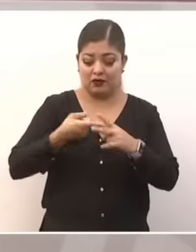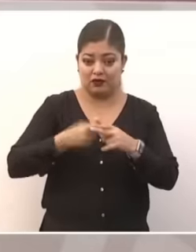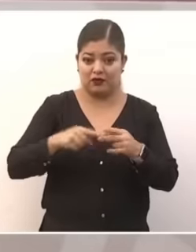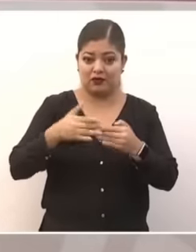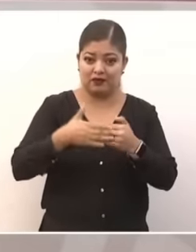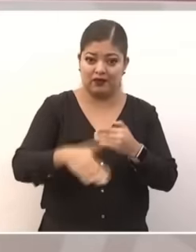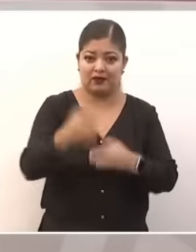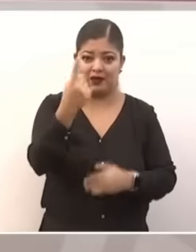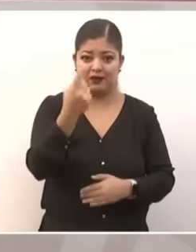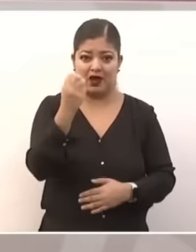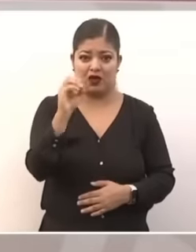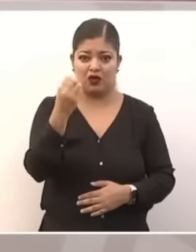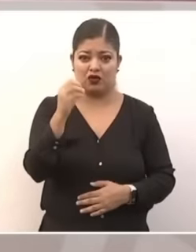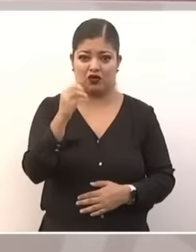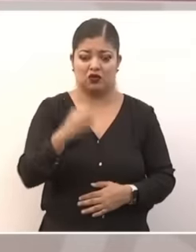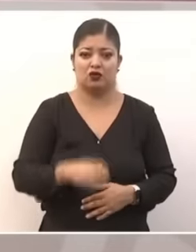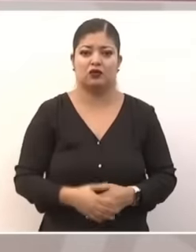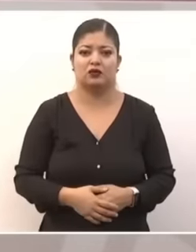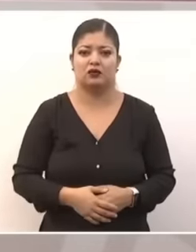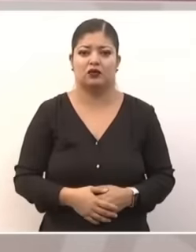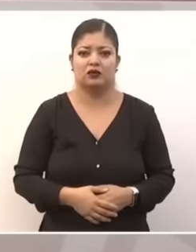1 de octubre.